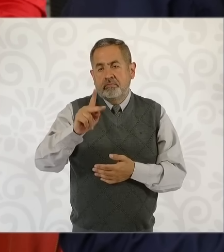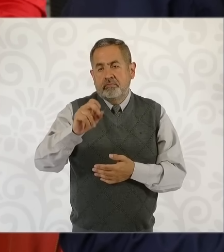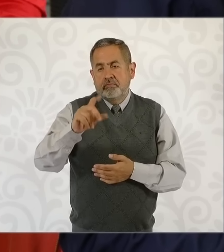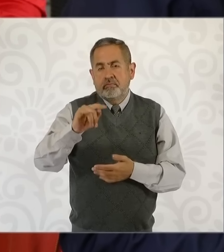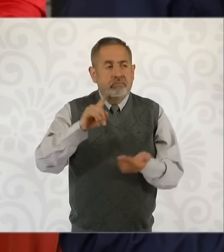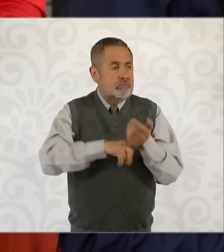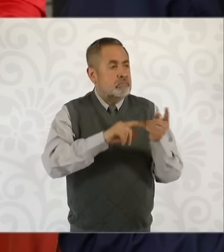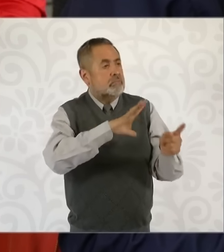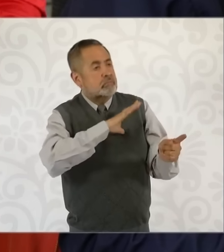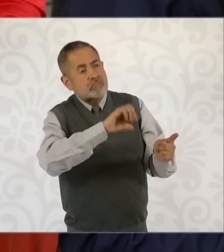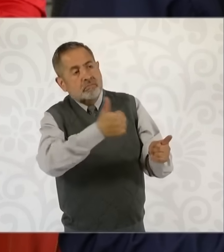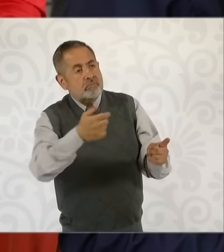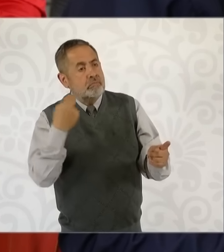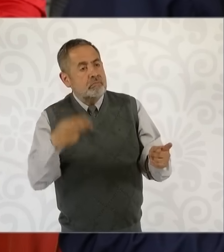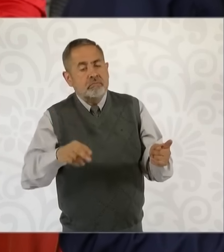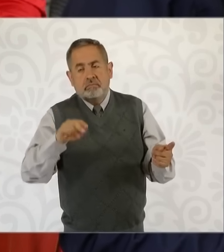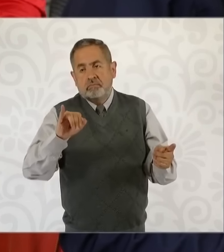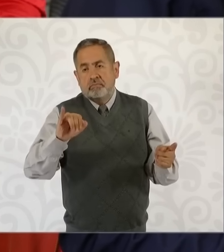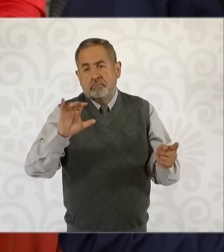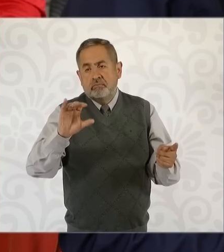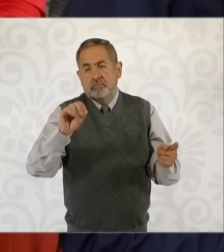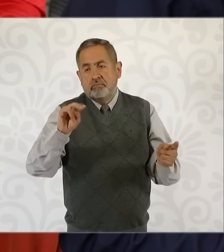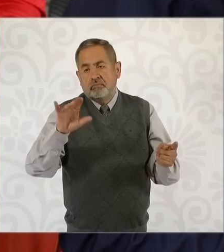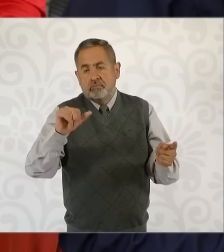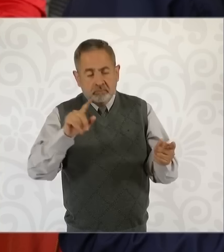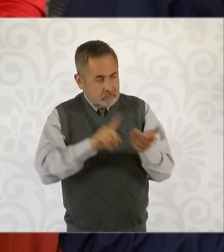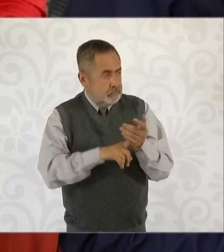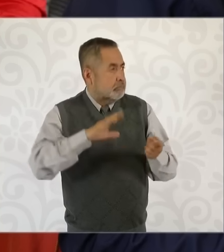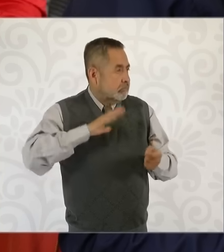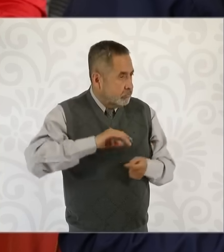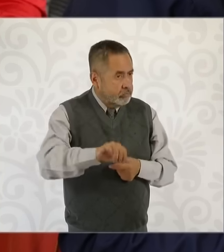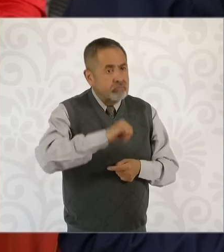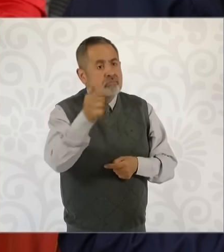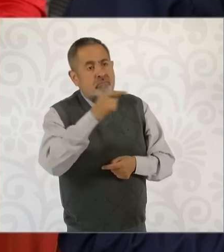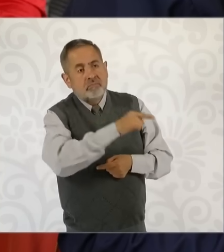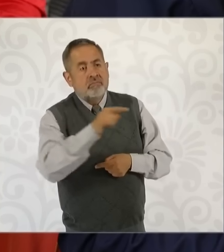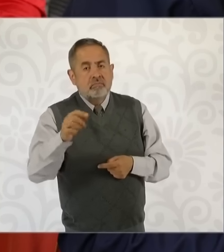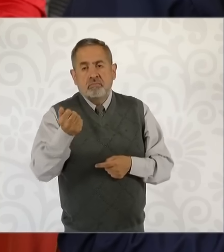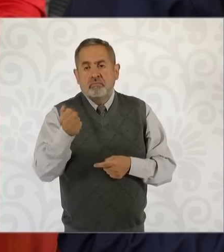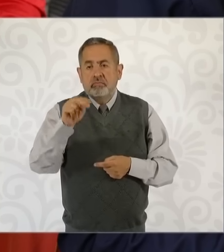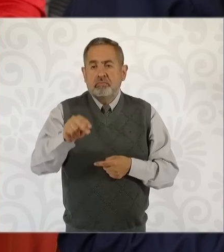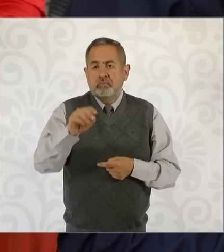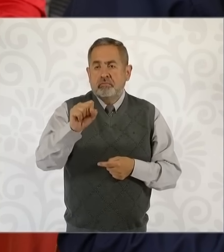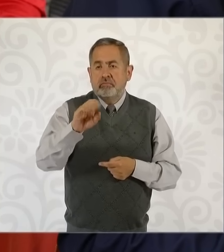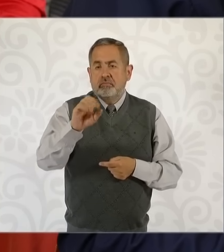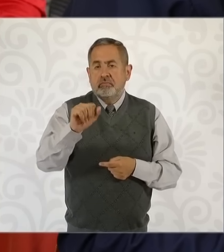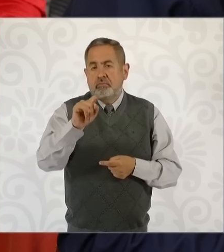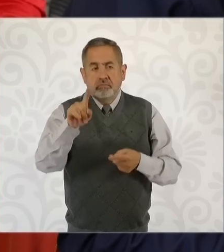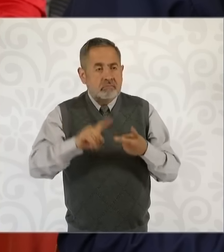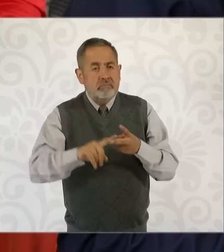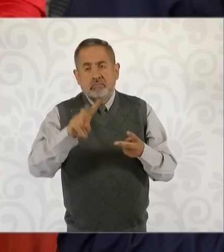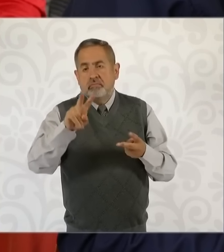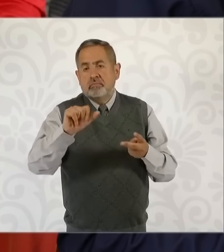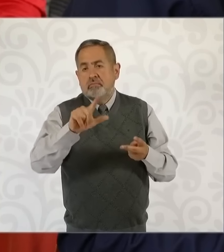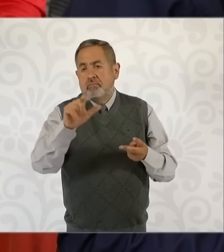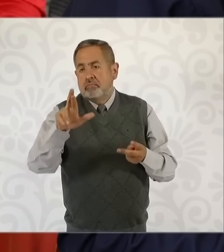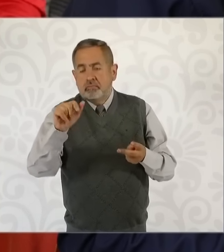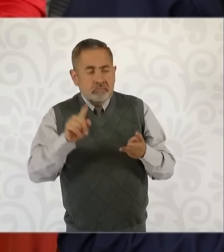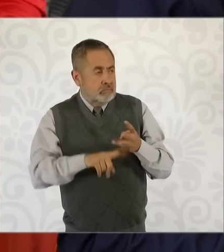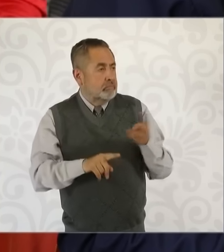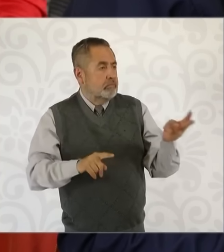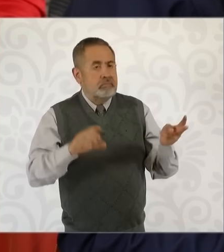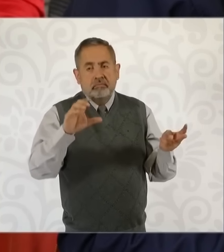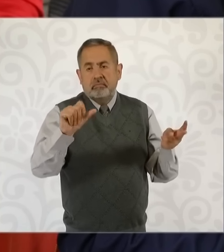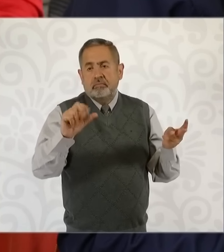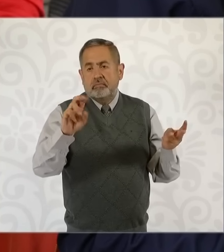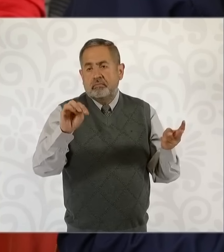pero en San Sebastián, la minera, en Vallarta, Harbor,